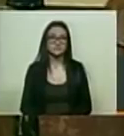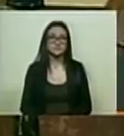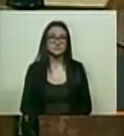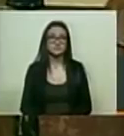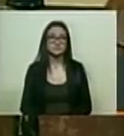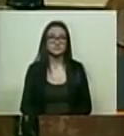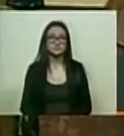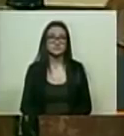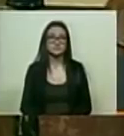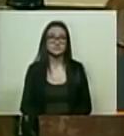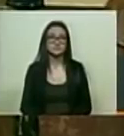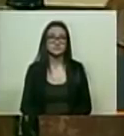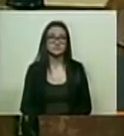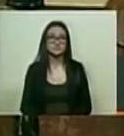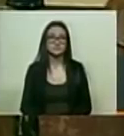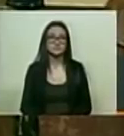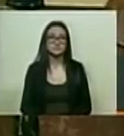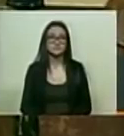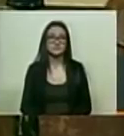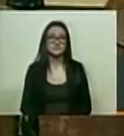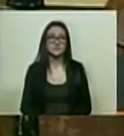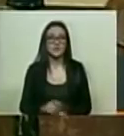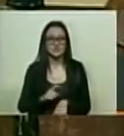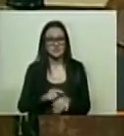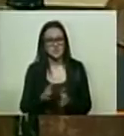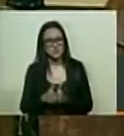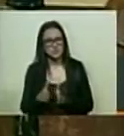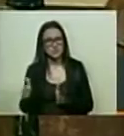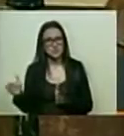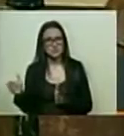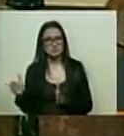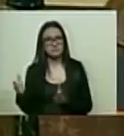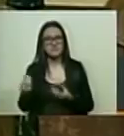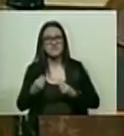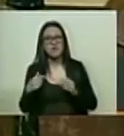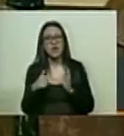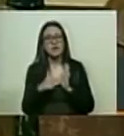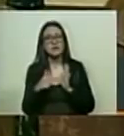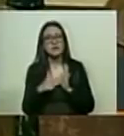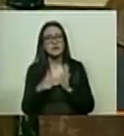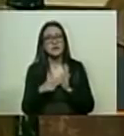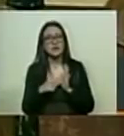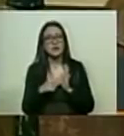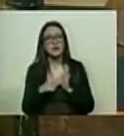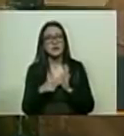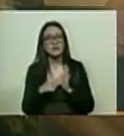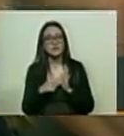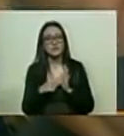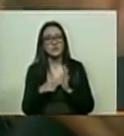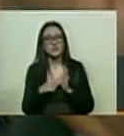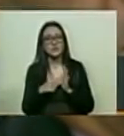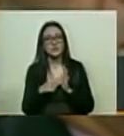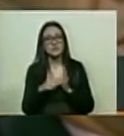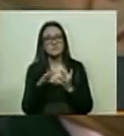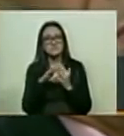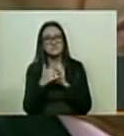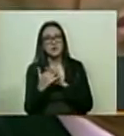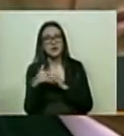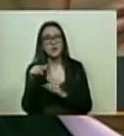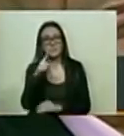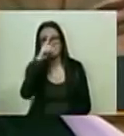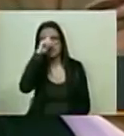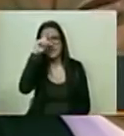Al final, al pasar el tiempo, terminó viviendo alquilado en un barrio en las afueras de Madrid, me cuenta